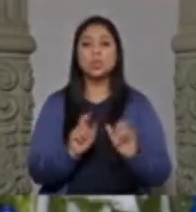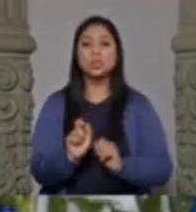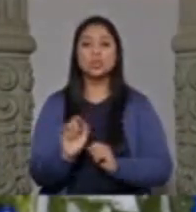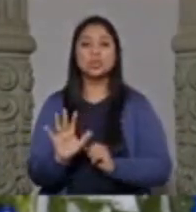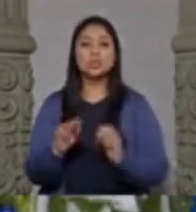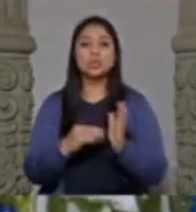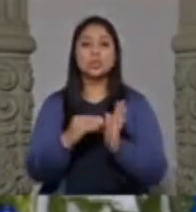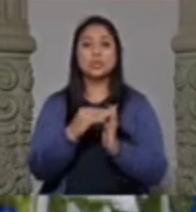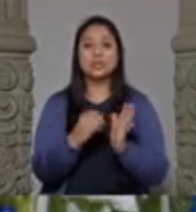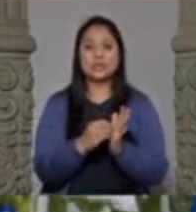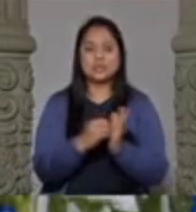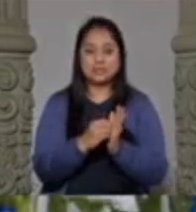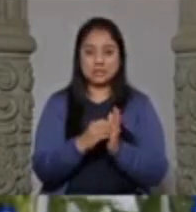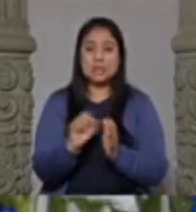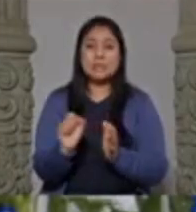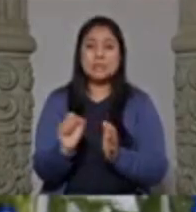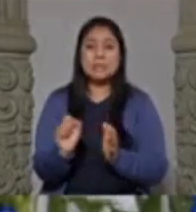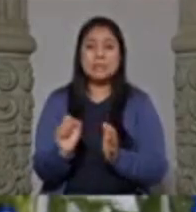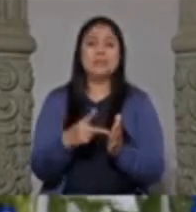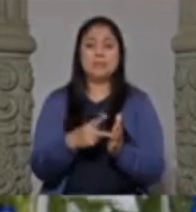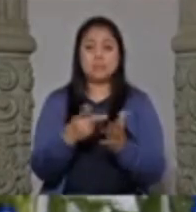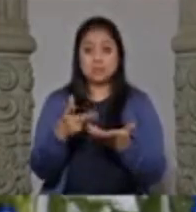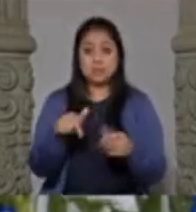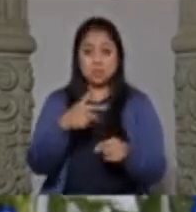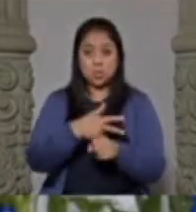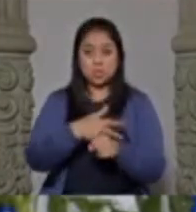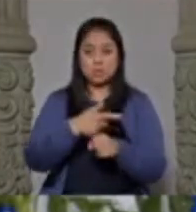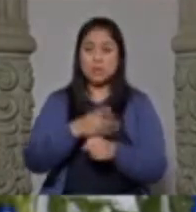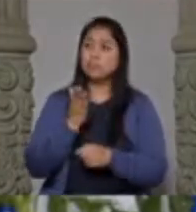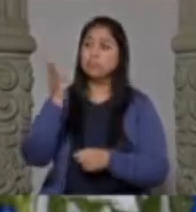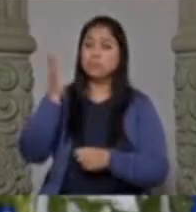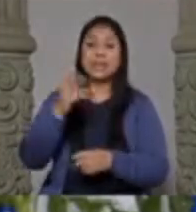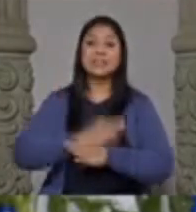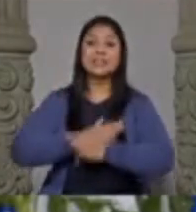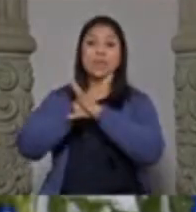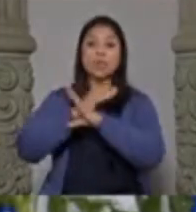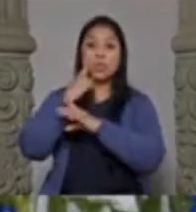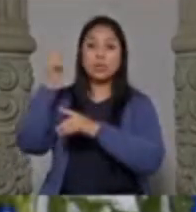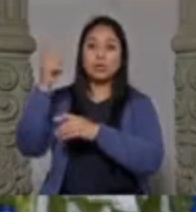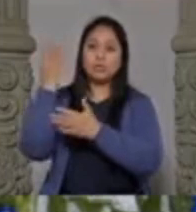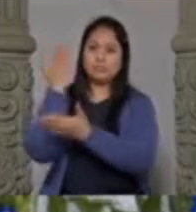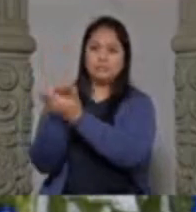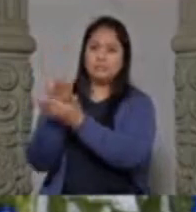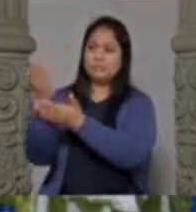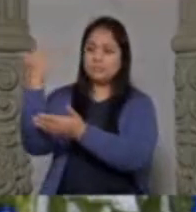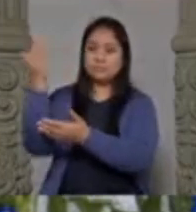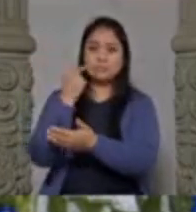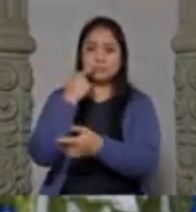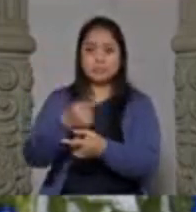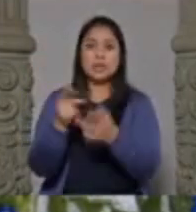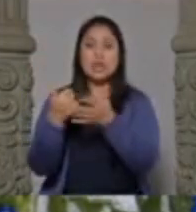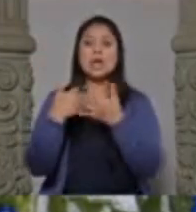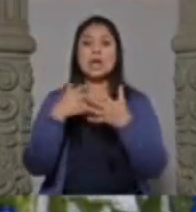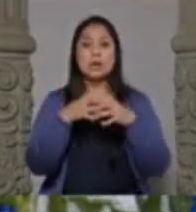quetzales. Y por primera vez en la historia Guatemala hizo el reclamo del seguro paramétrico. Reclamamos los daños a la